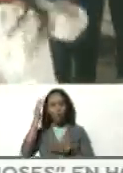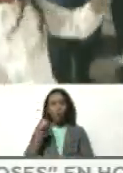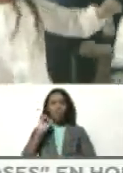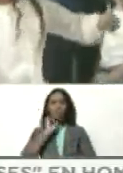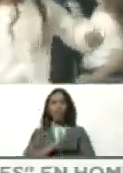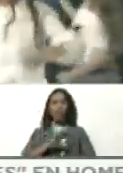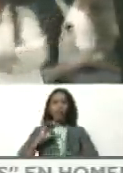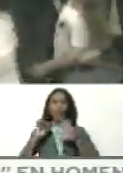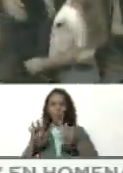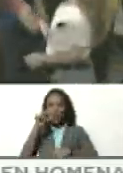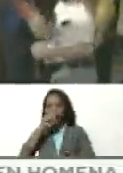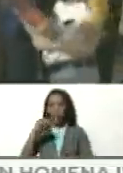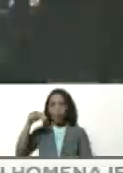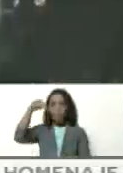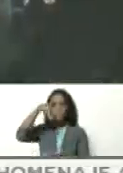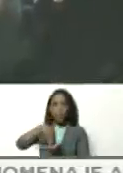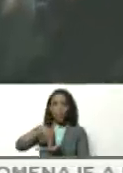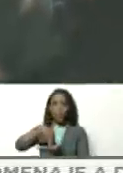59 años de pie.